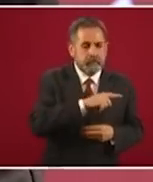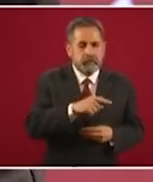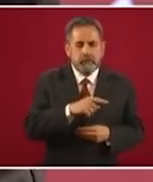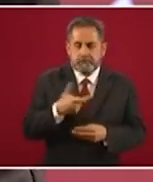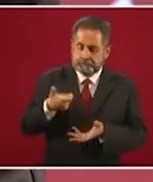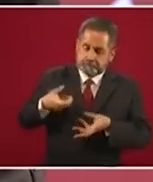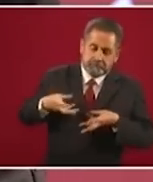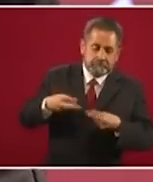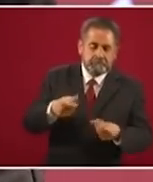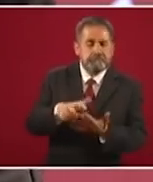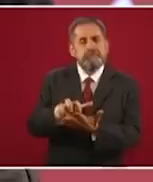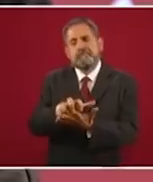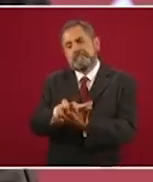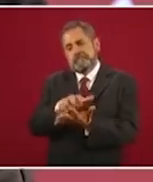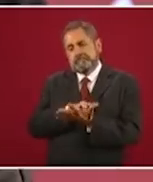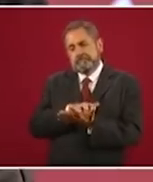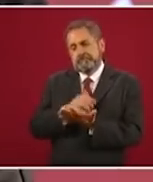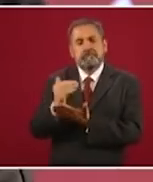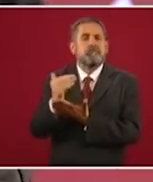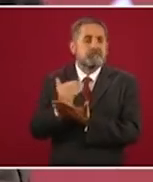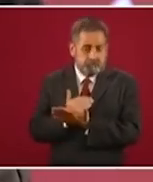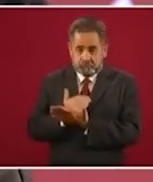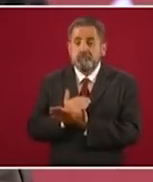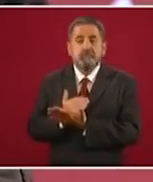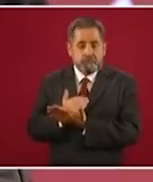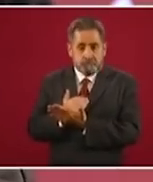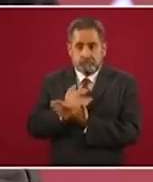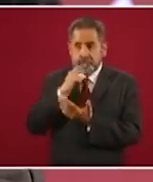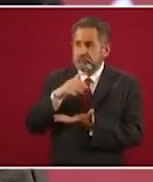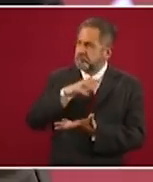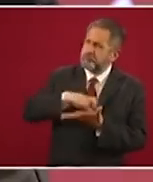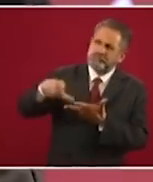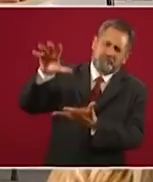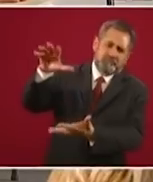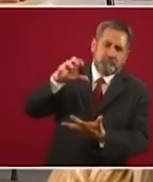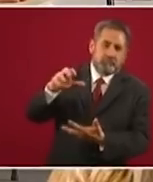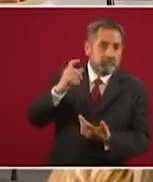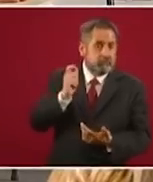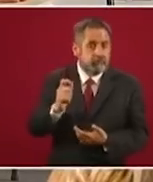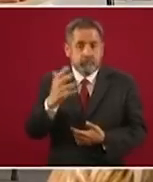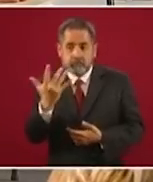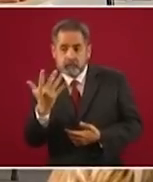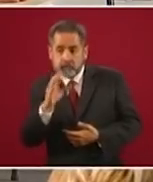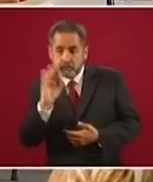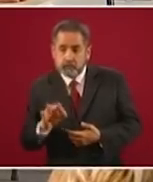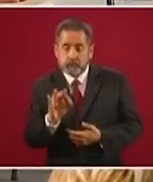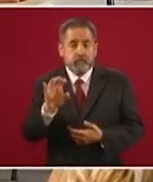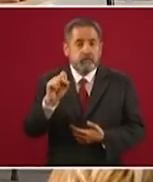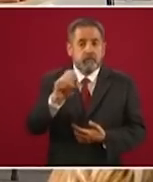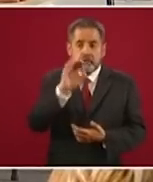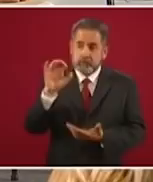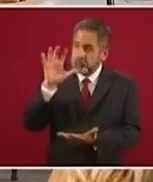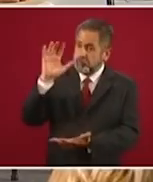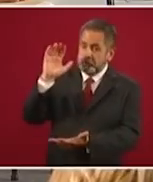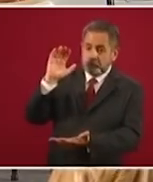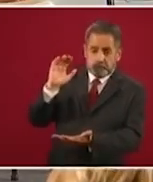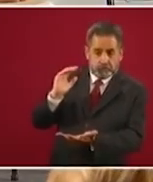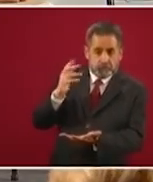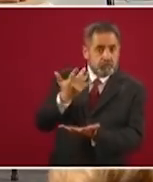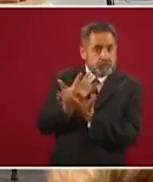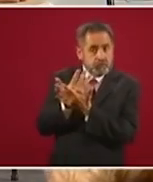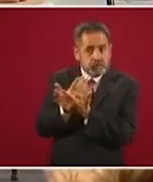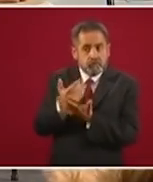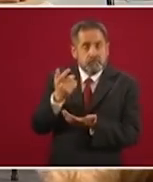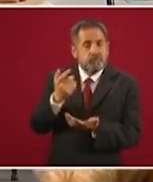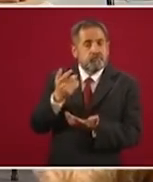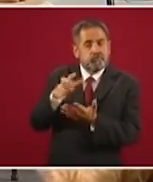ahorros, ahorros que pueden ir en 50%, 60% en algunos casos. Entonces, eso solo